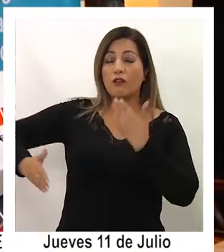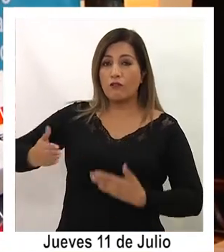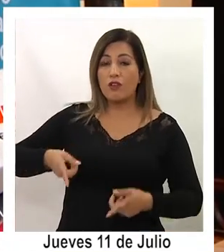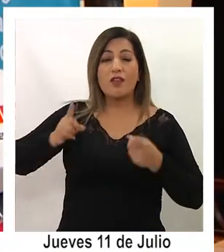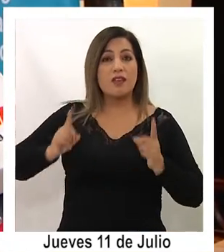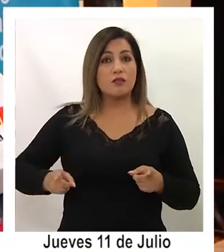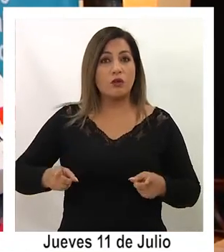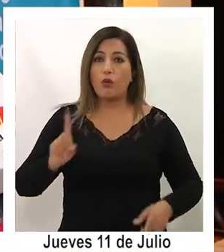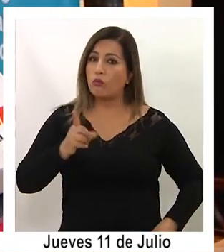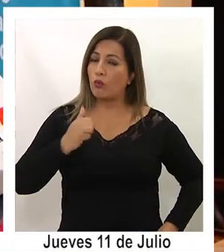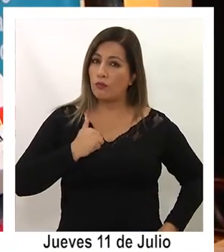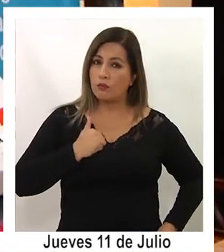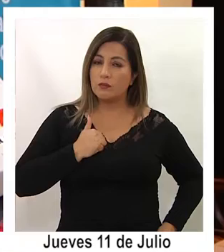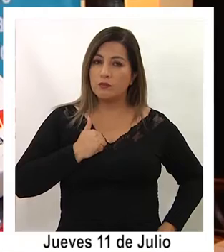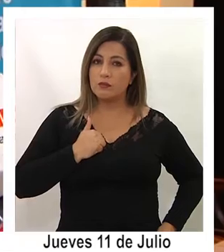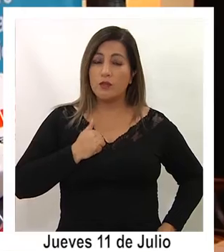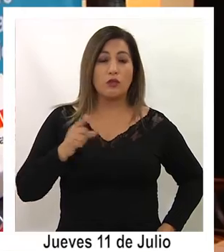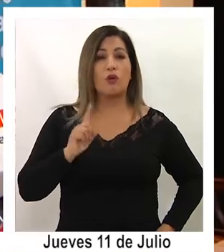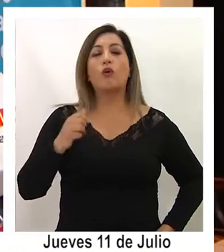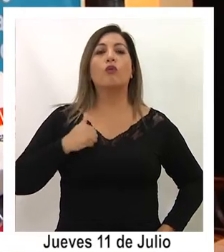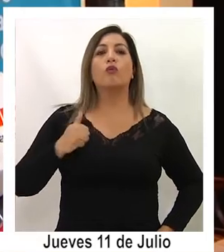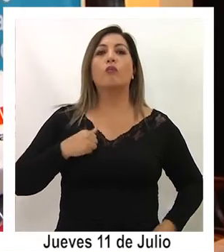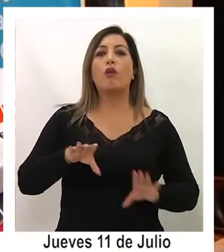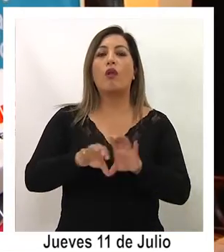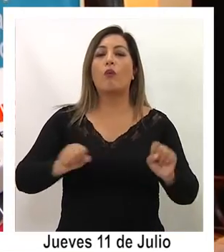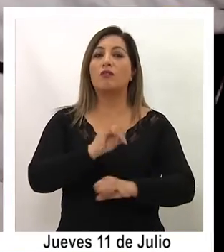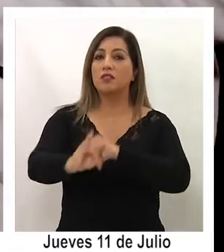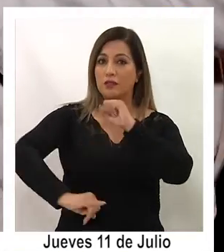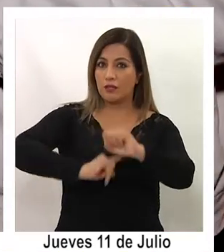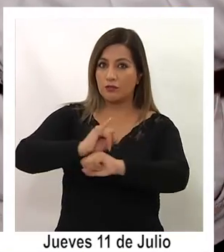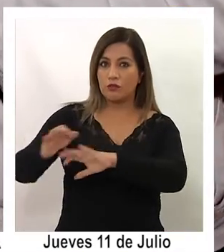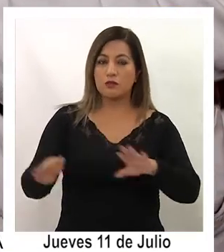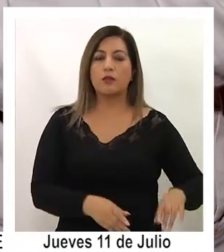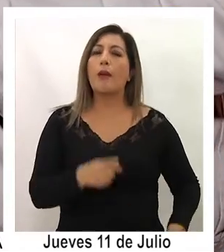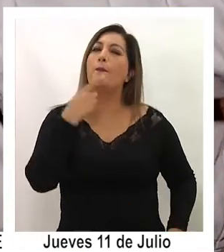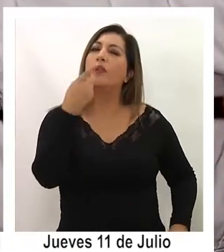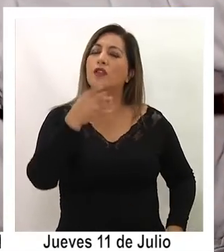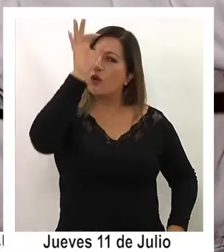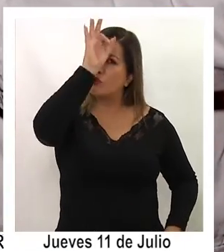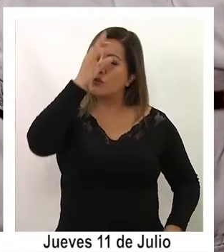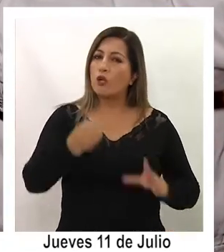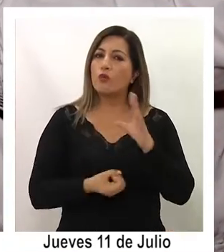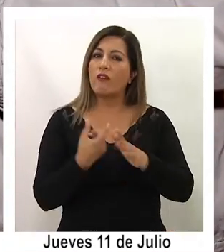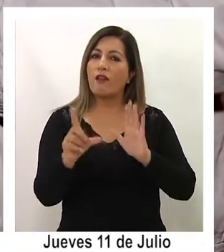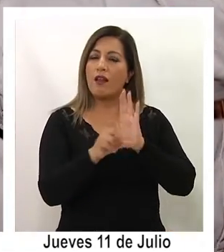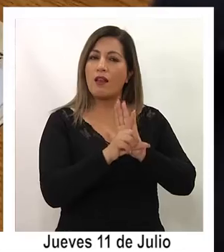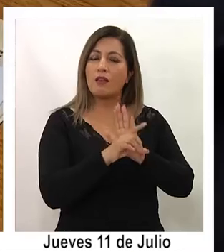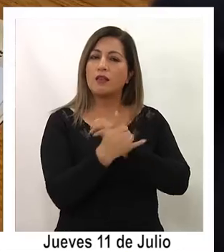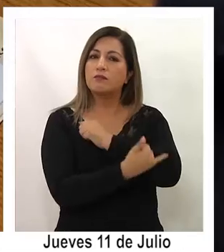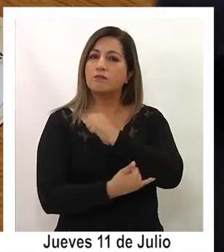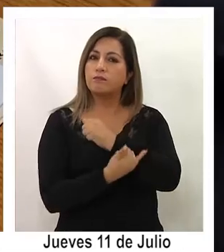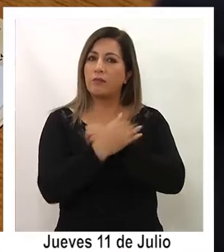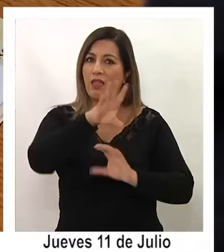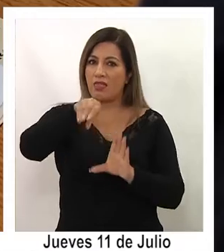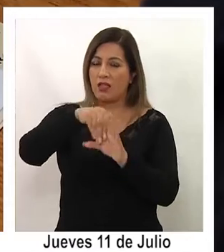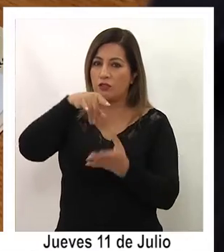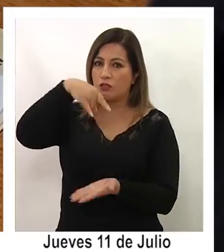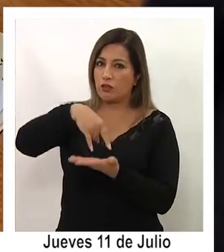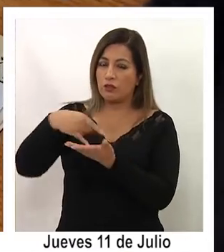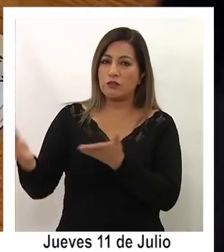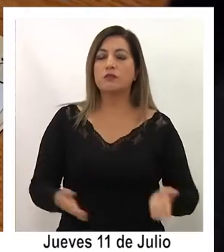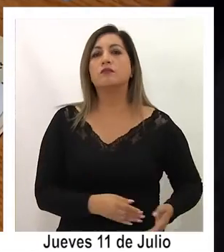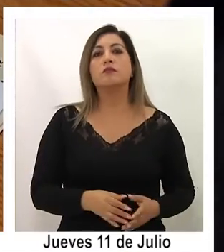Y este país no lo está cumpliendo, como no está cumpliendo los tratados internacionales. ¿Qué le parece la nueva ley migratoria que está en el Congreso?